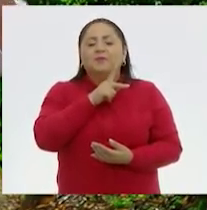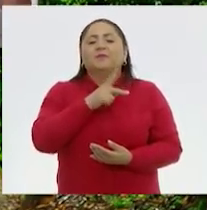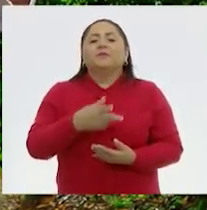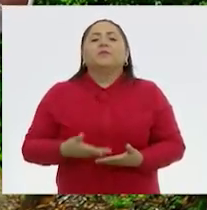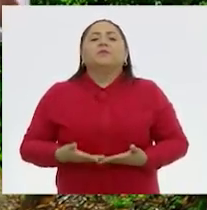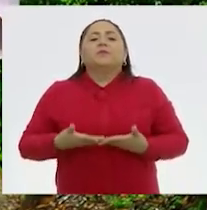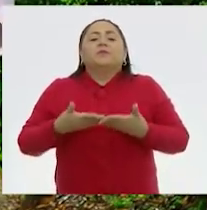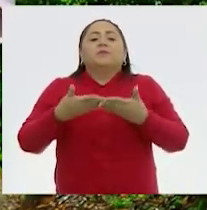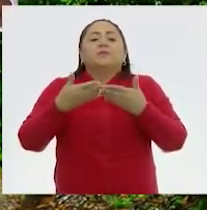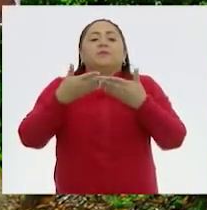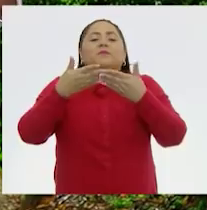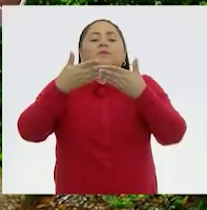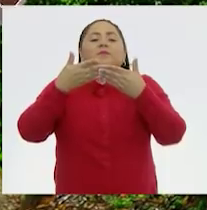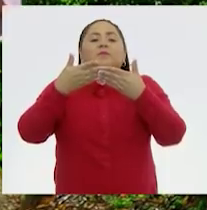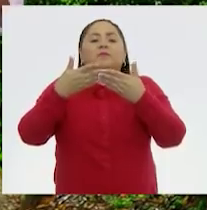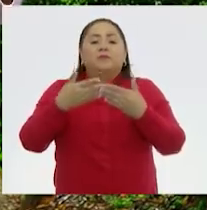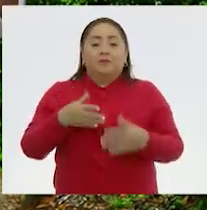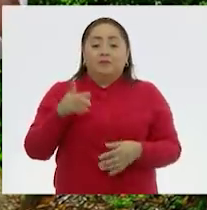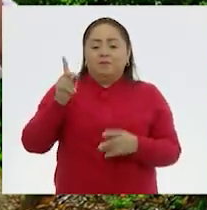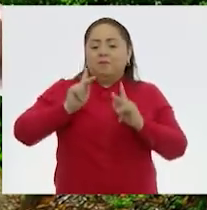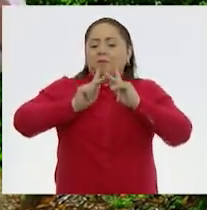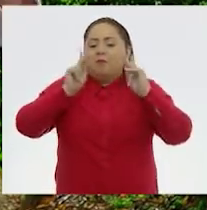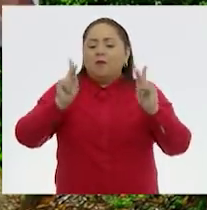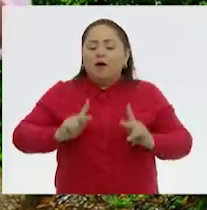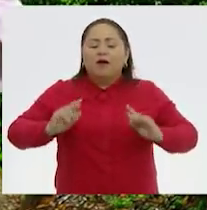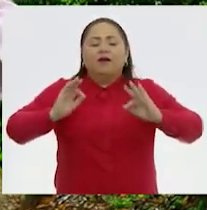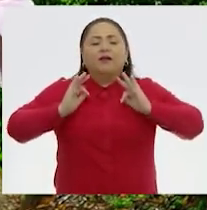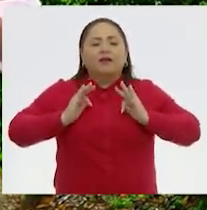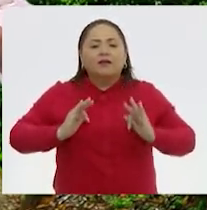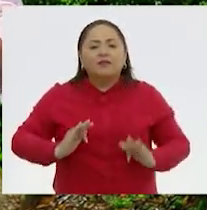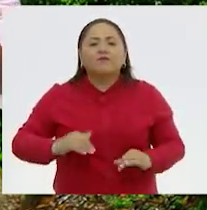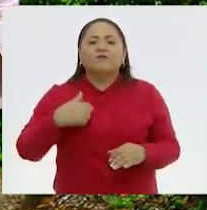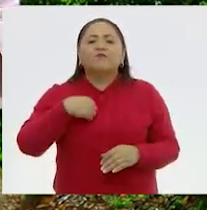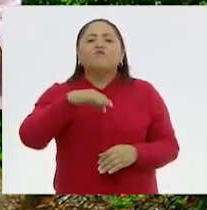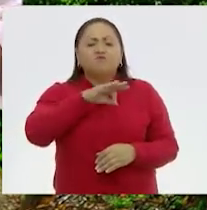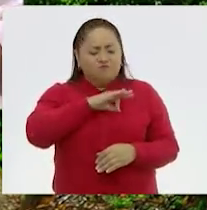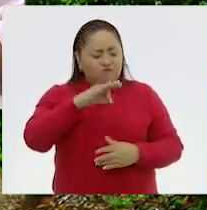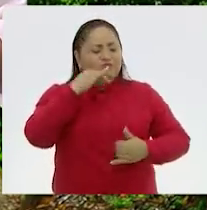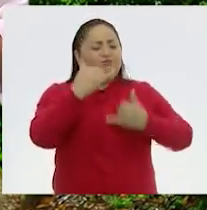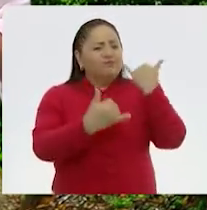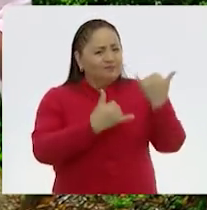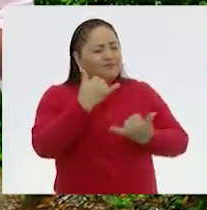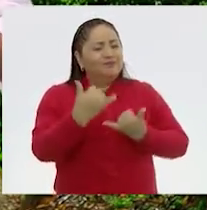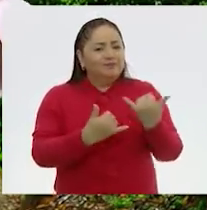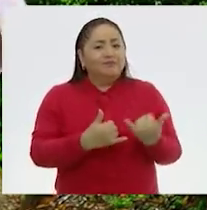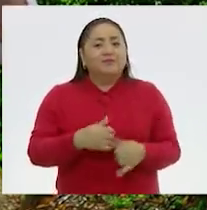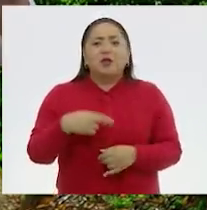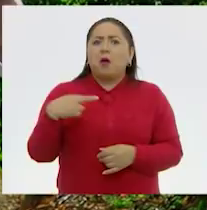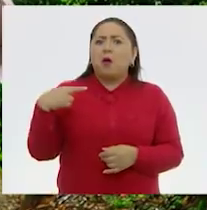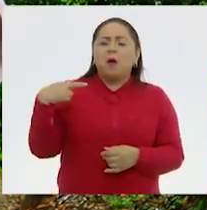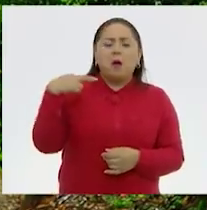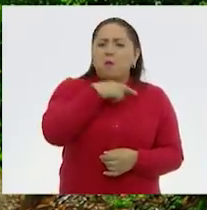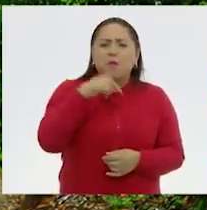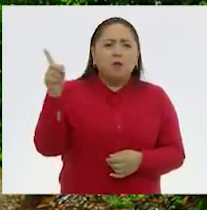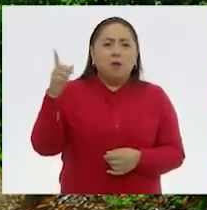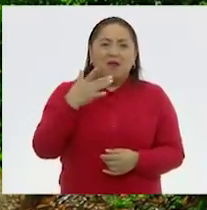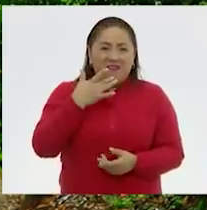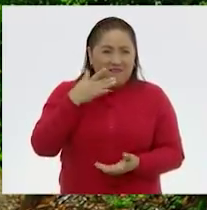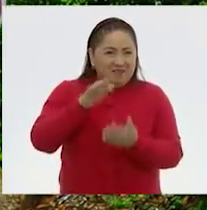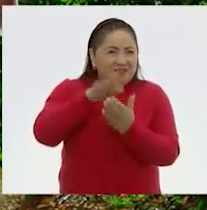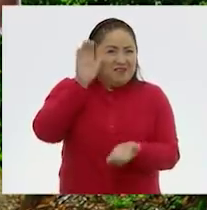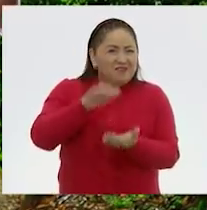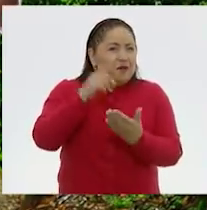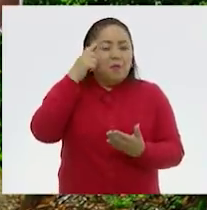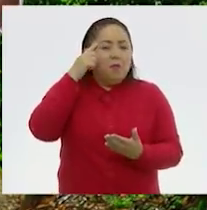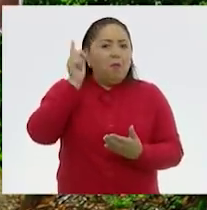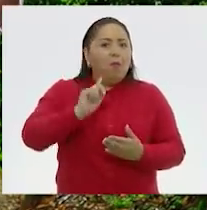respiramos. En paz y en calma yo puedo jugar. E inmediatamente nuestro amigo el